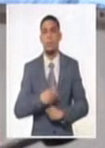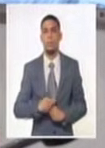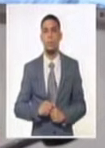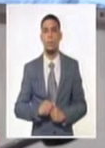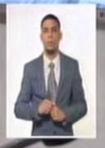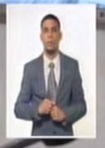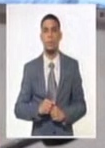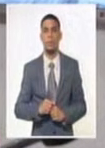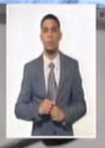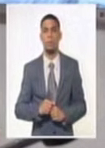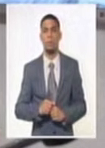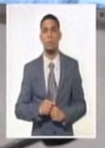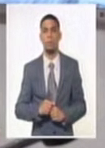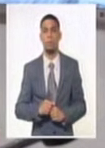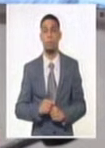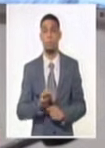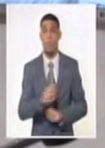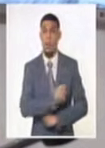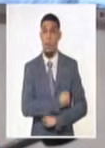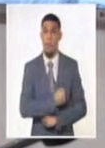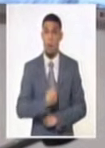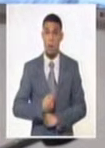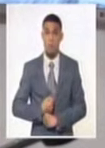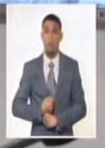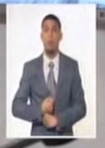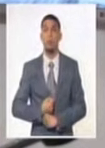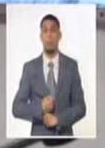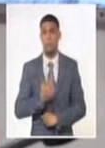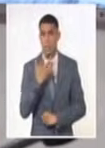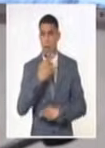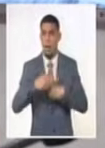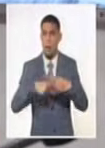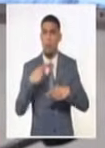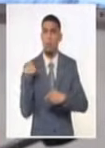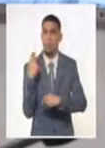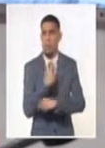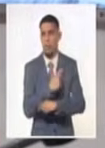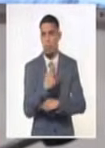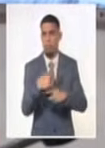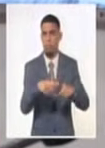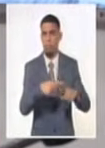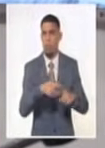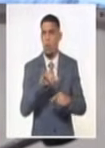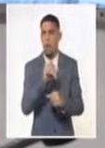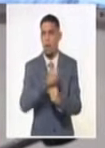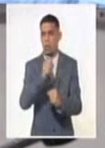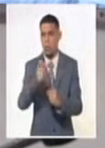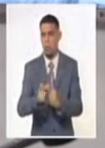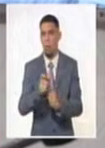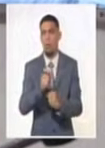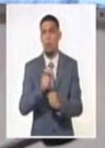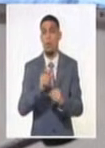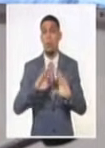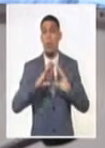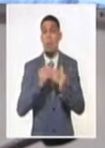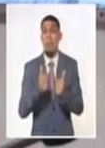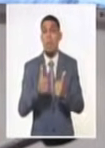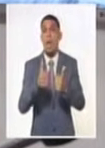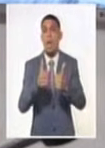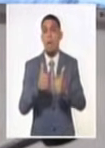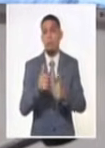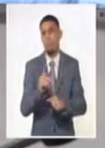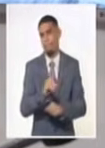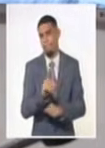totalmente conectada con el esfuerzo extraordinario que también ha sido necesario hacer. Y aunque no todo sale perfecto, y aunque muchas